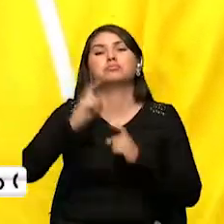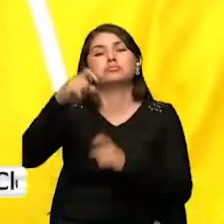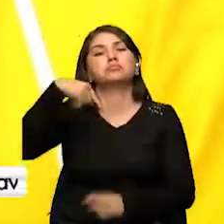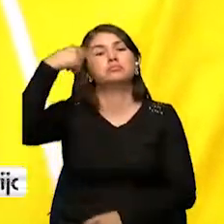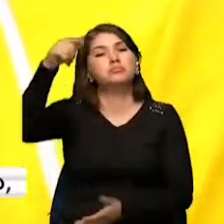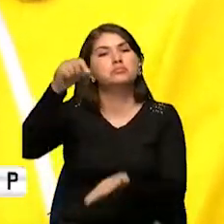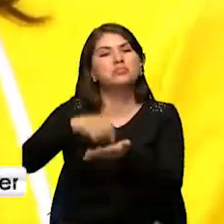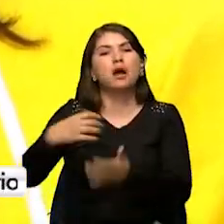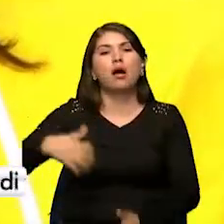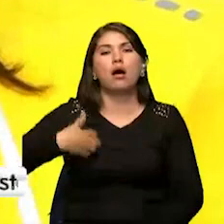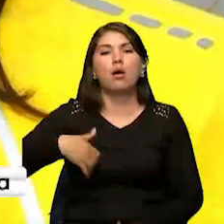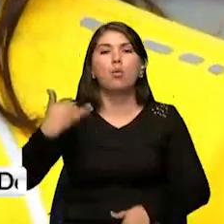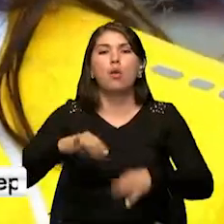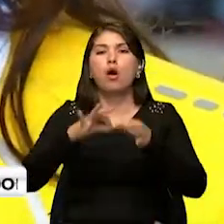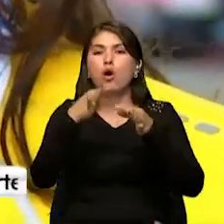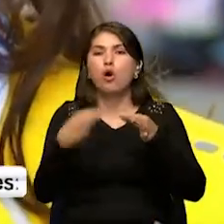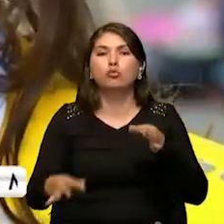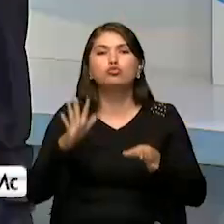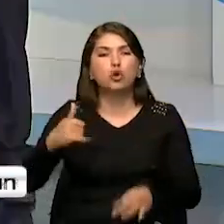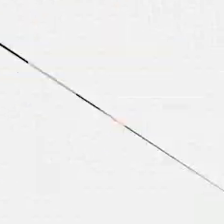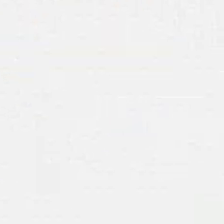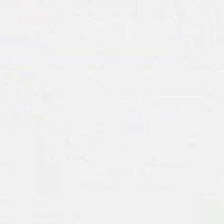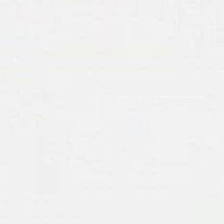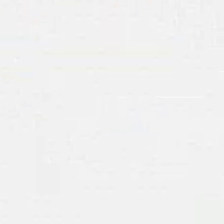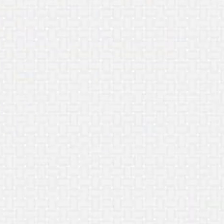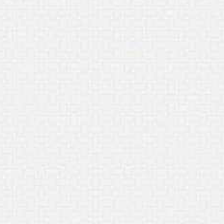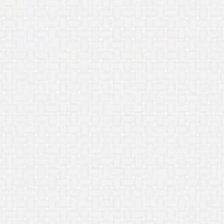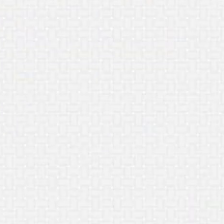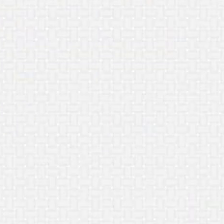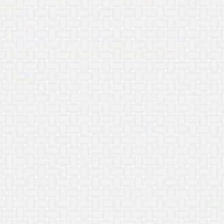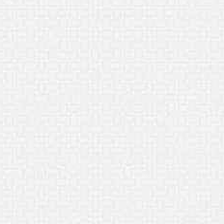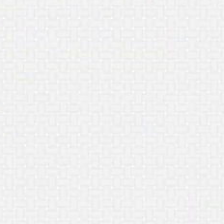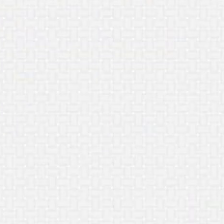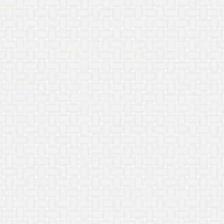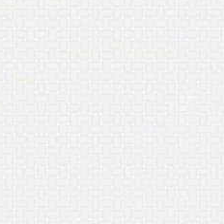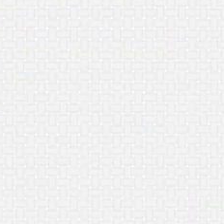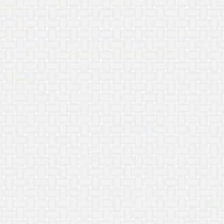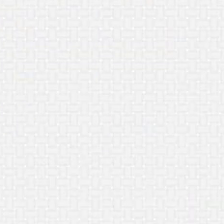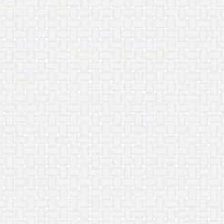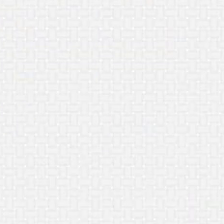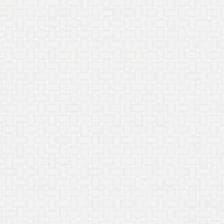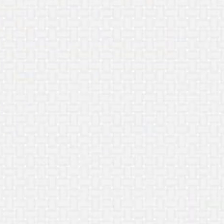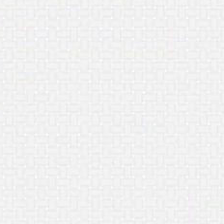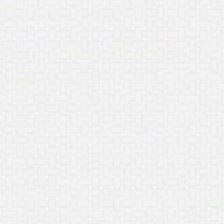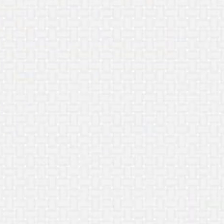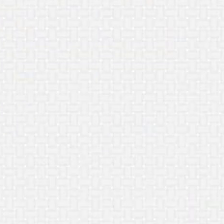para competir en los Juegos Olímpicos de la Juventud. Canaltro.com